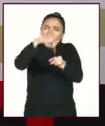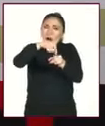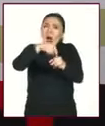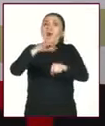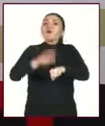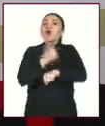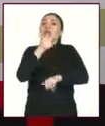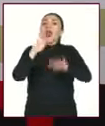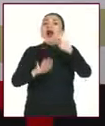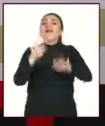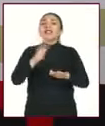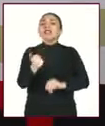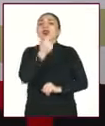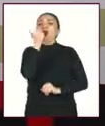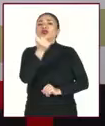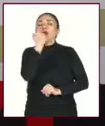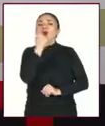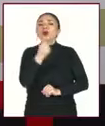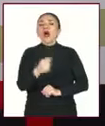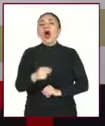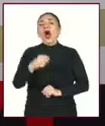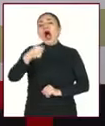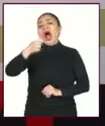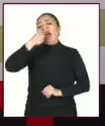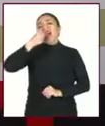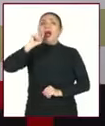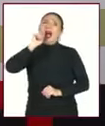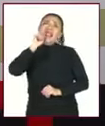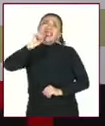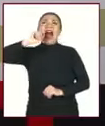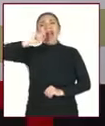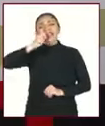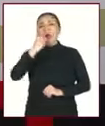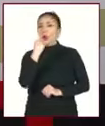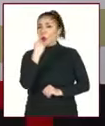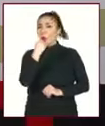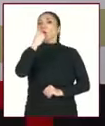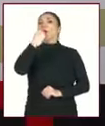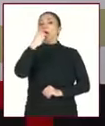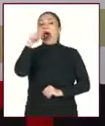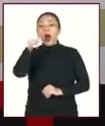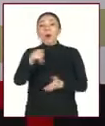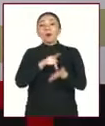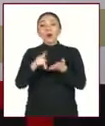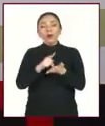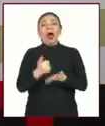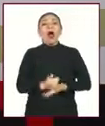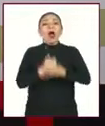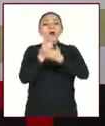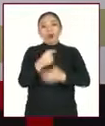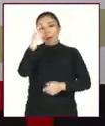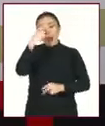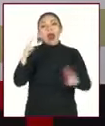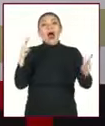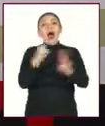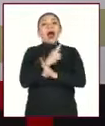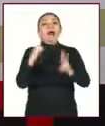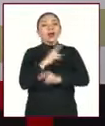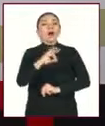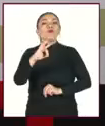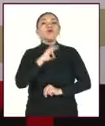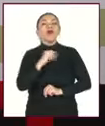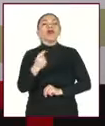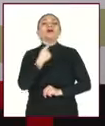se meten los tapones a la boca y los muerden. Esas plumitas lo que hacen es que permiten el flujo de aire